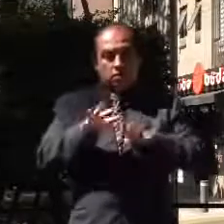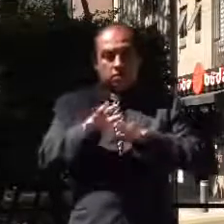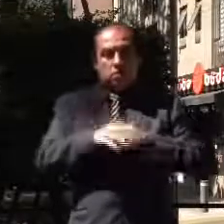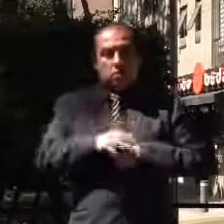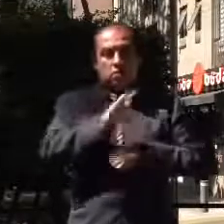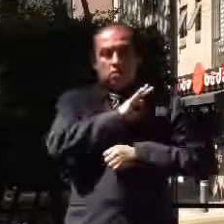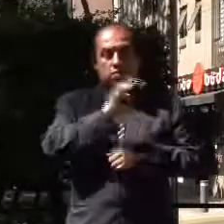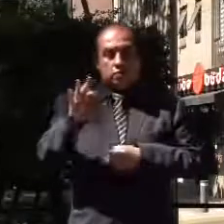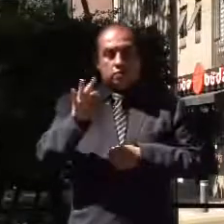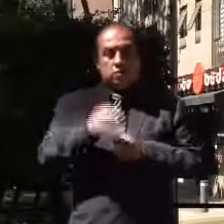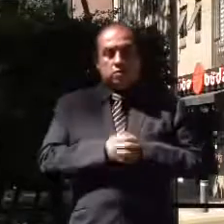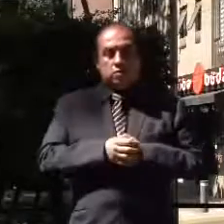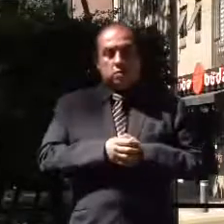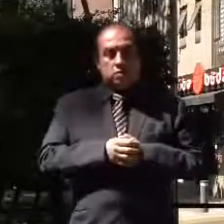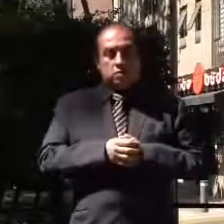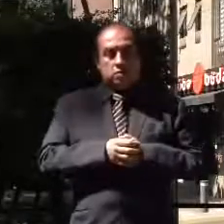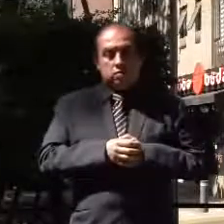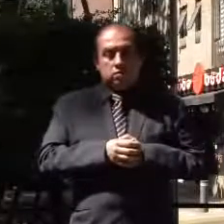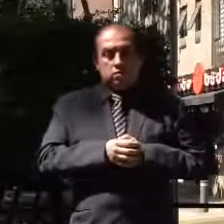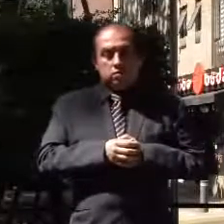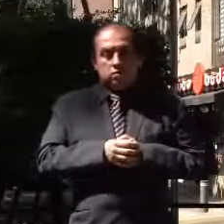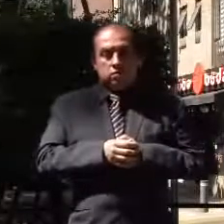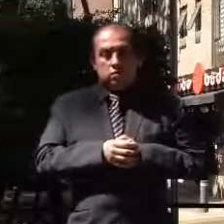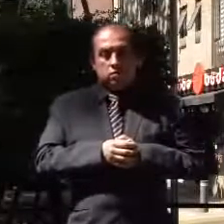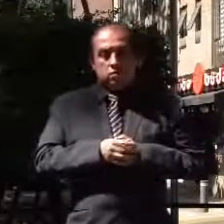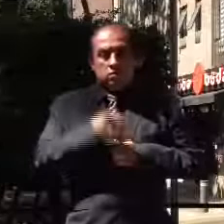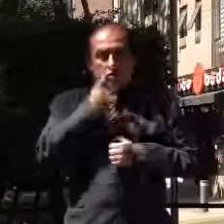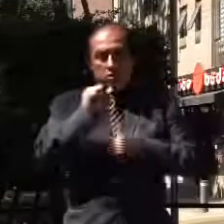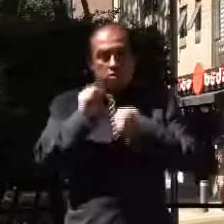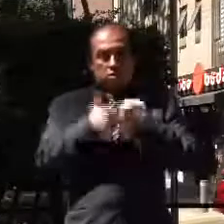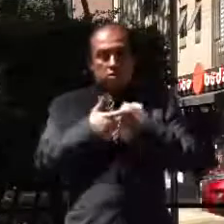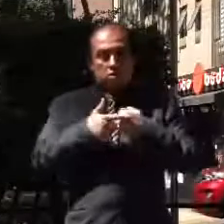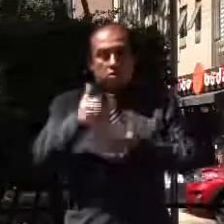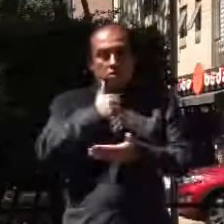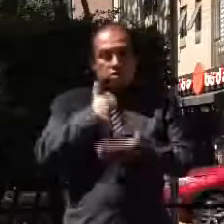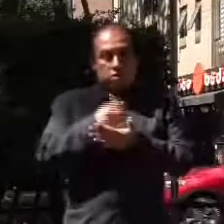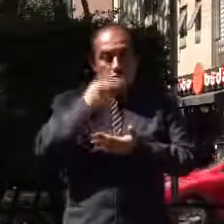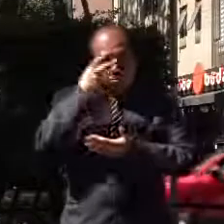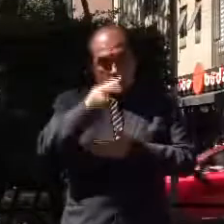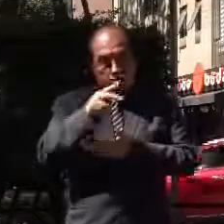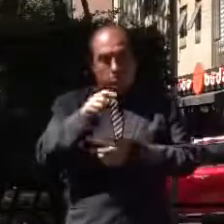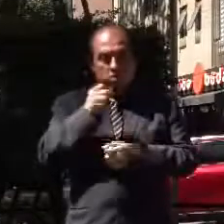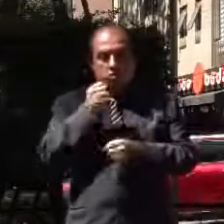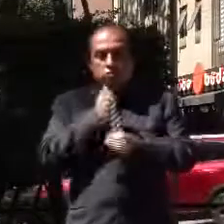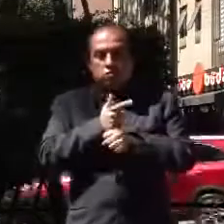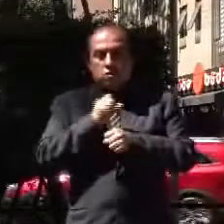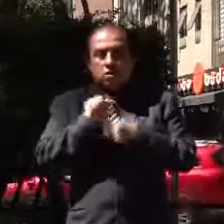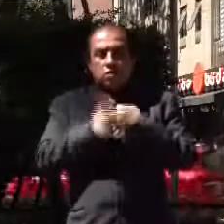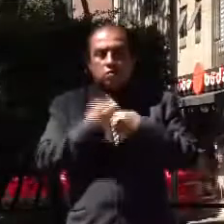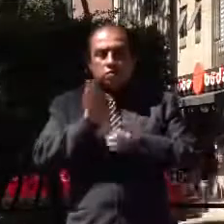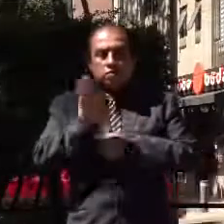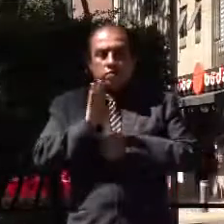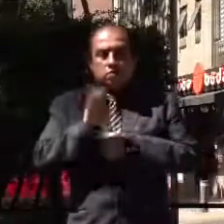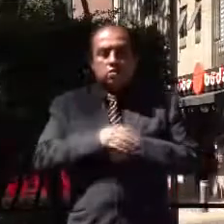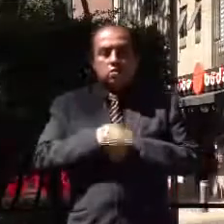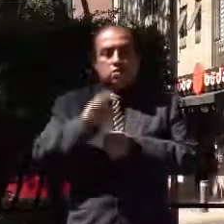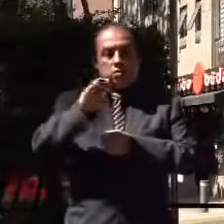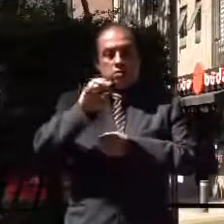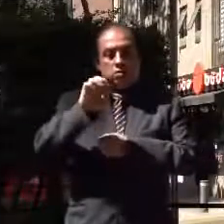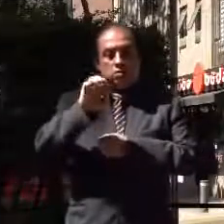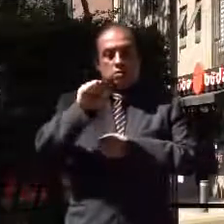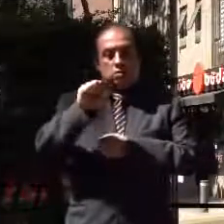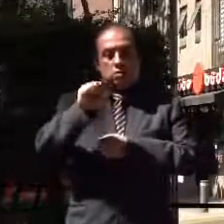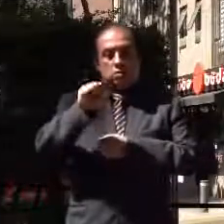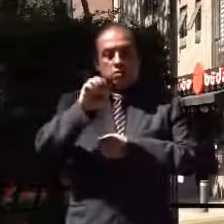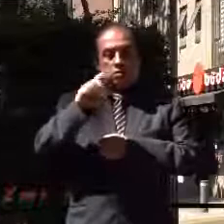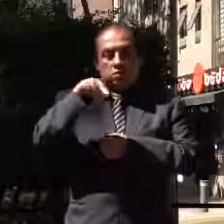poder vertir mayor número de opiniones. ¿En la Ciudad de México no encontraron algo similar así, doctora? Relacionado con la Sedena no nos